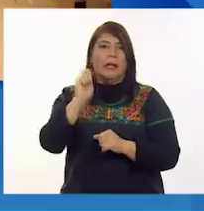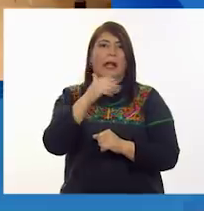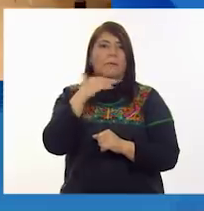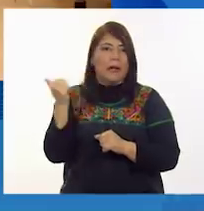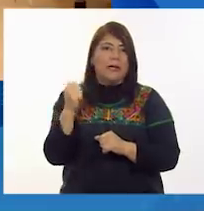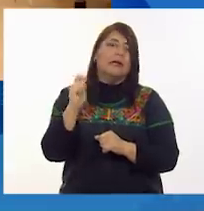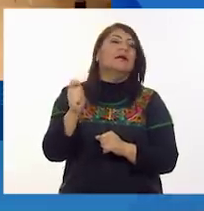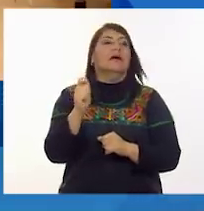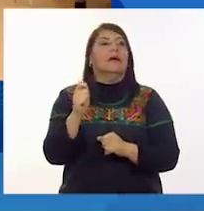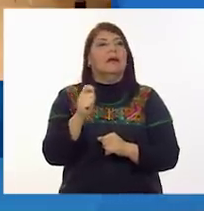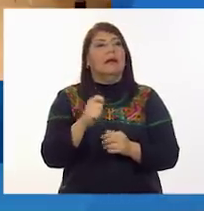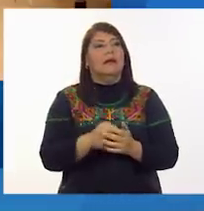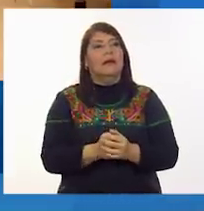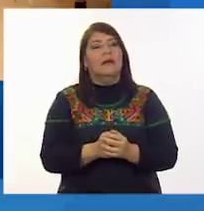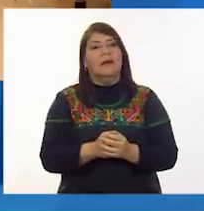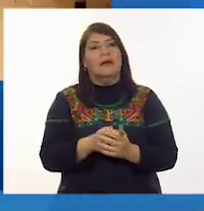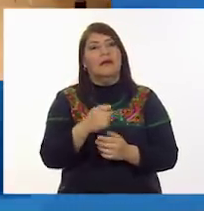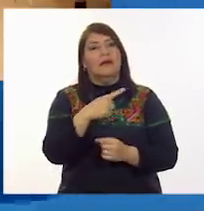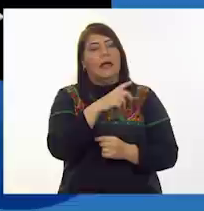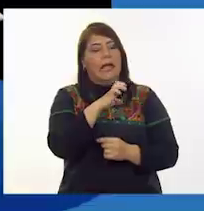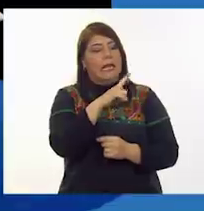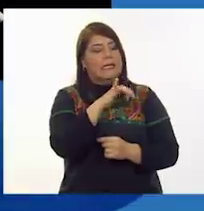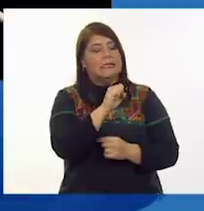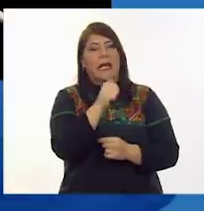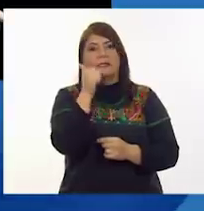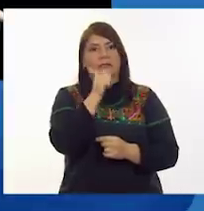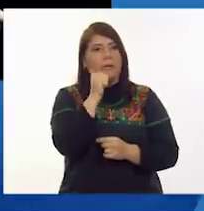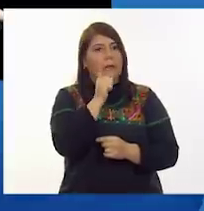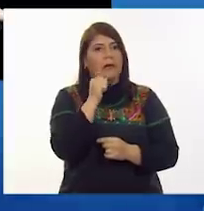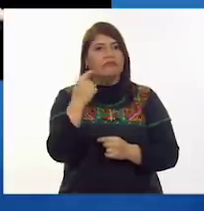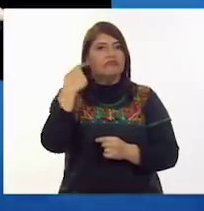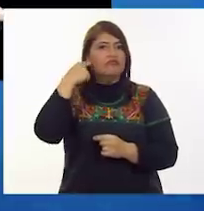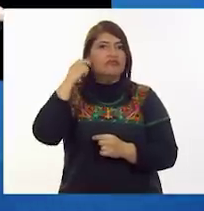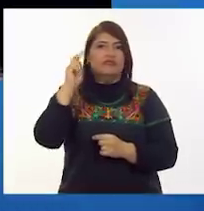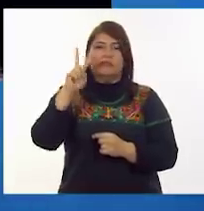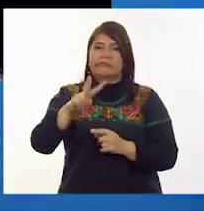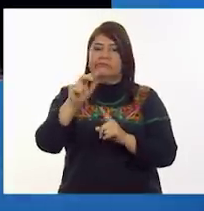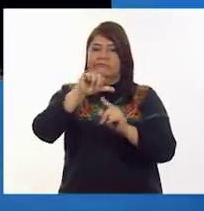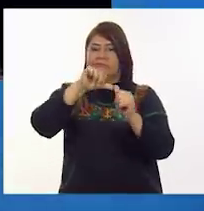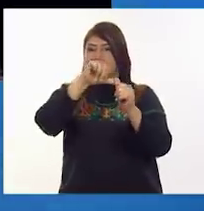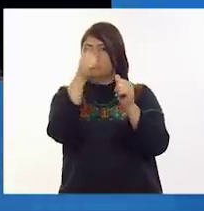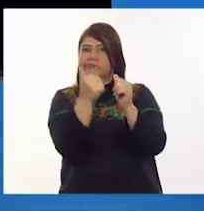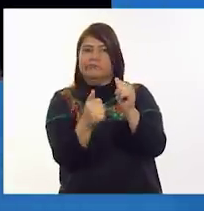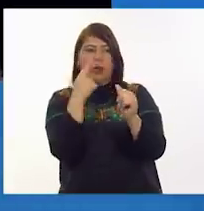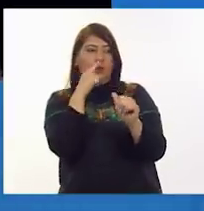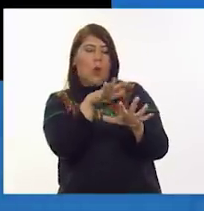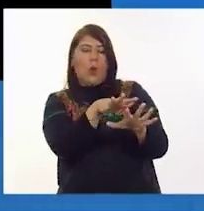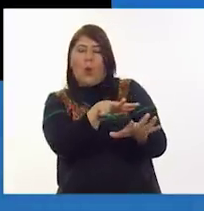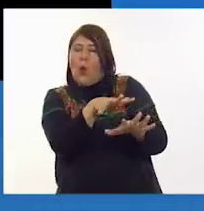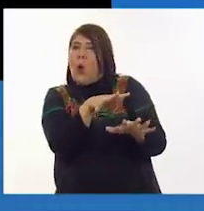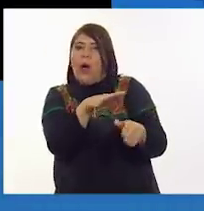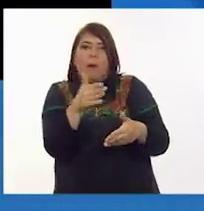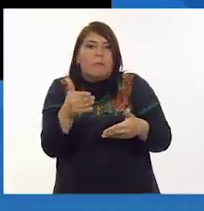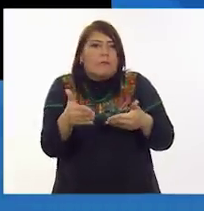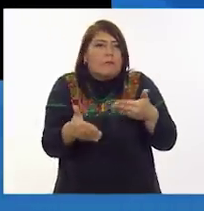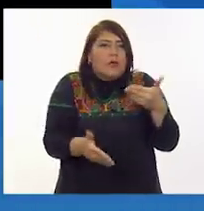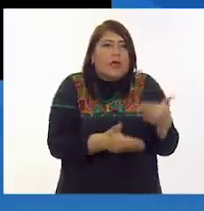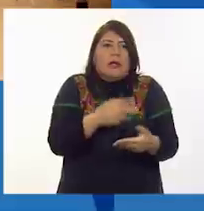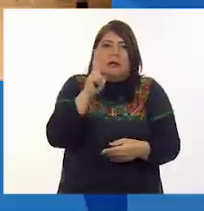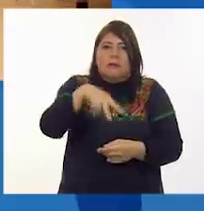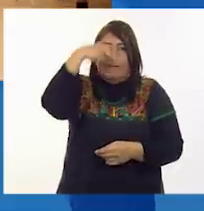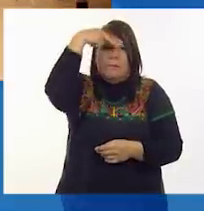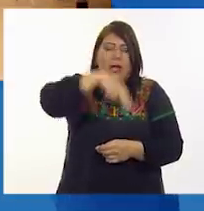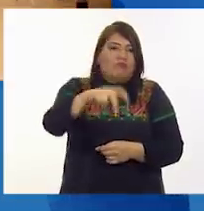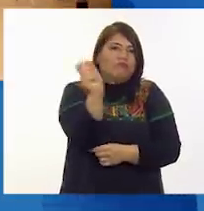adelante. De Elisa Carrillo Cabrera habla una cosa, que es una artista en el escenario. Es increíble. Es una gran artista